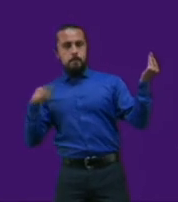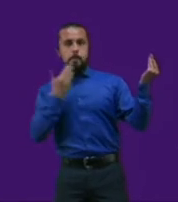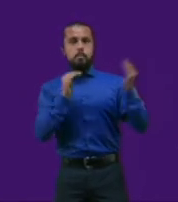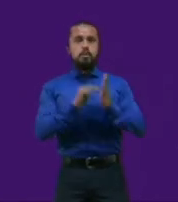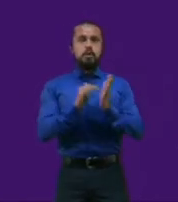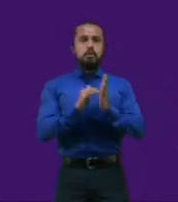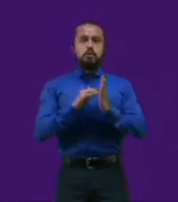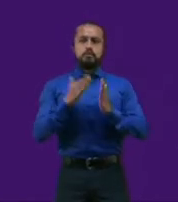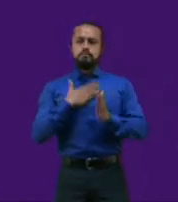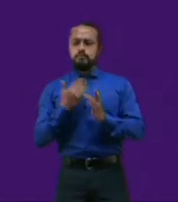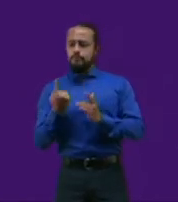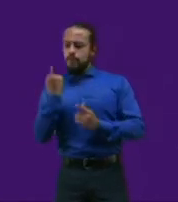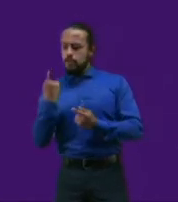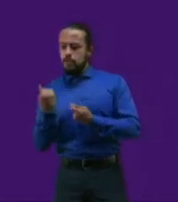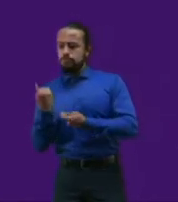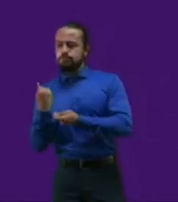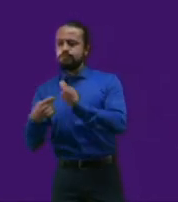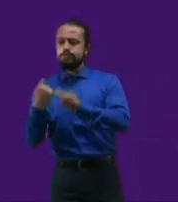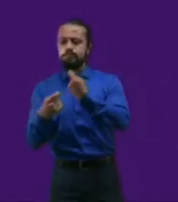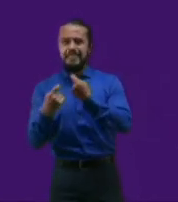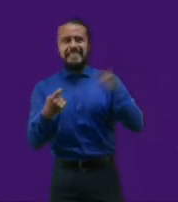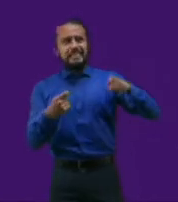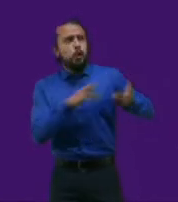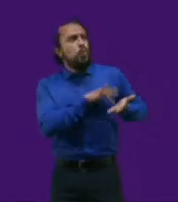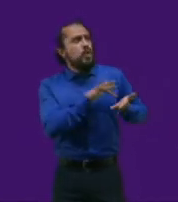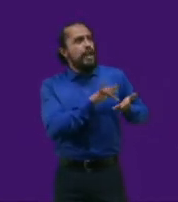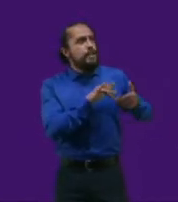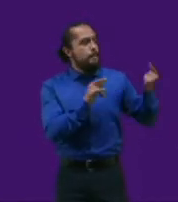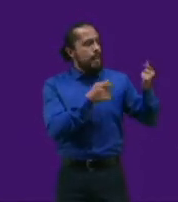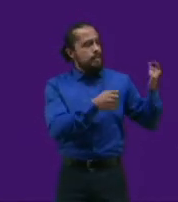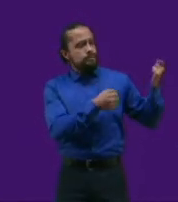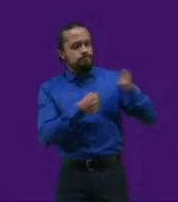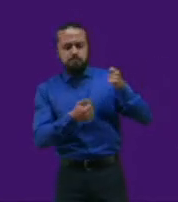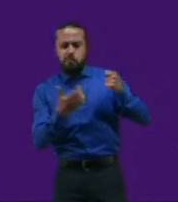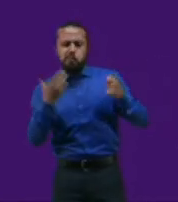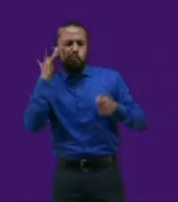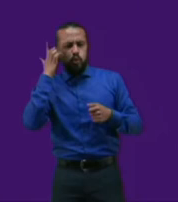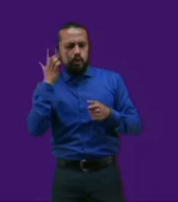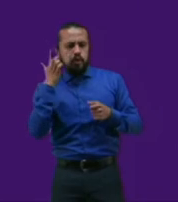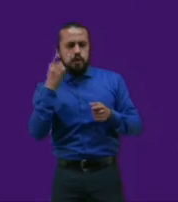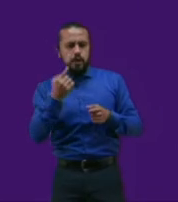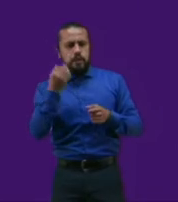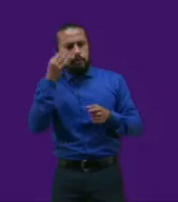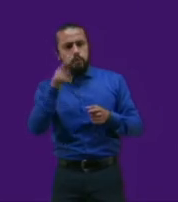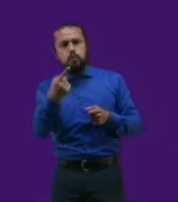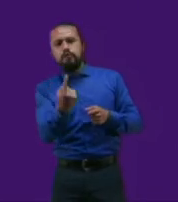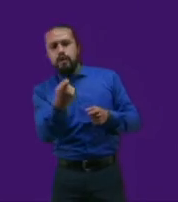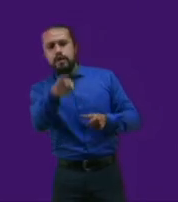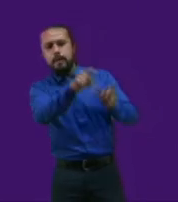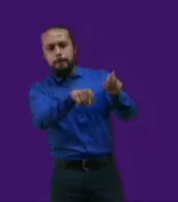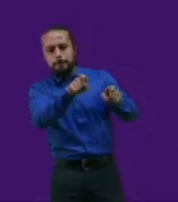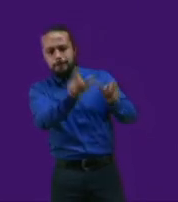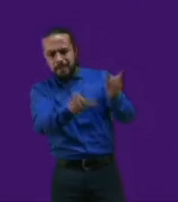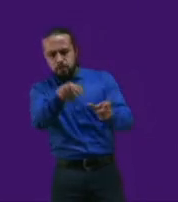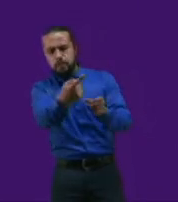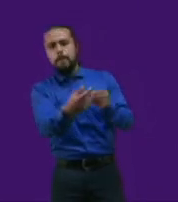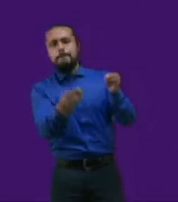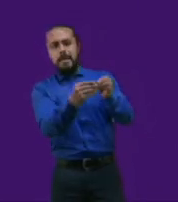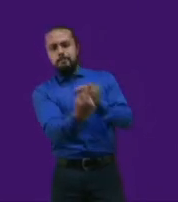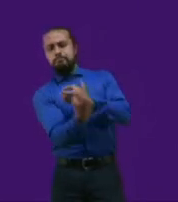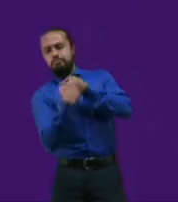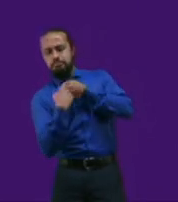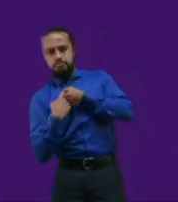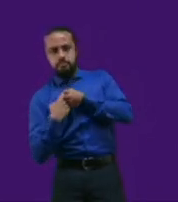ese tema de la inversión. Y aparte también, pues mira el fondo, o sea, como que mira casos de éxito, háblate